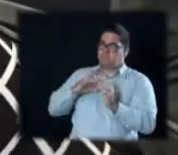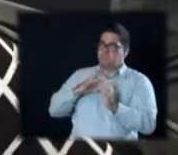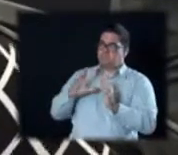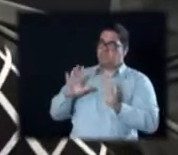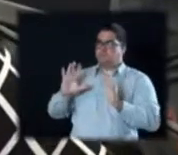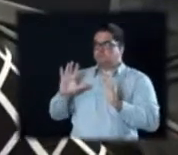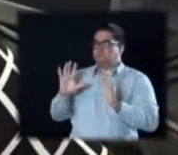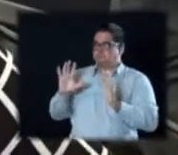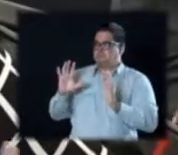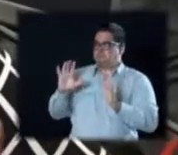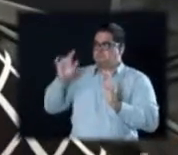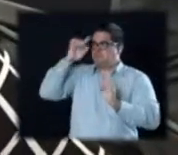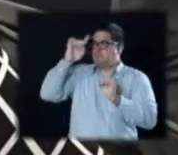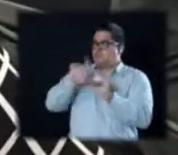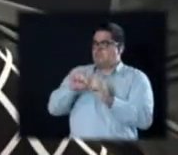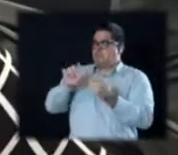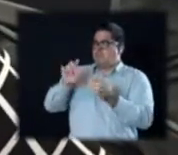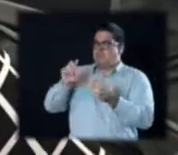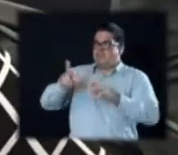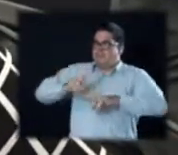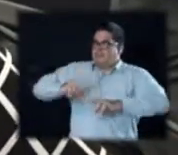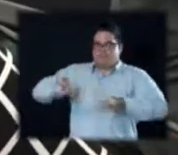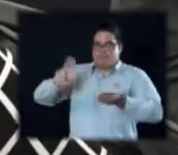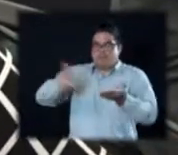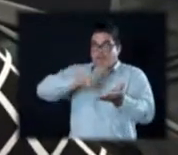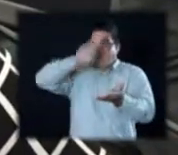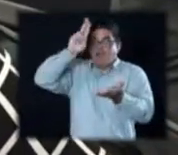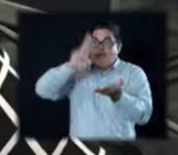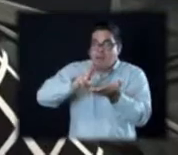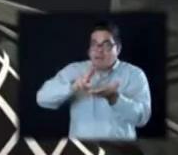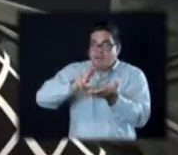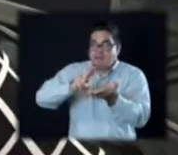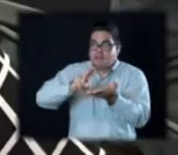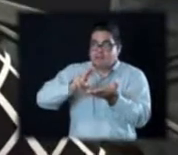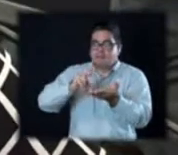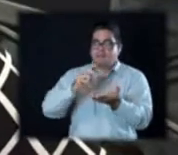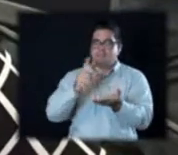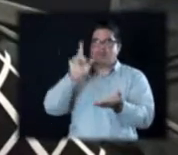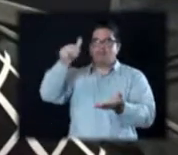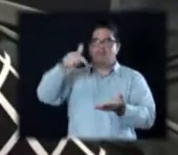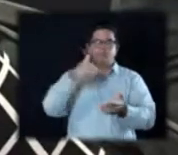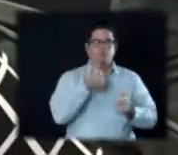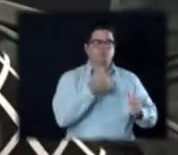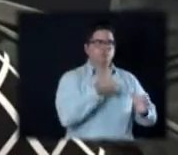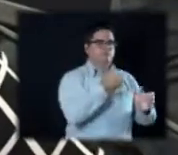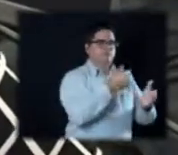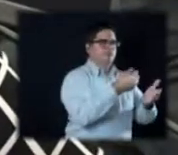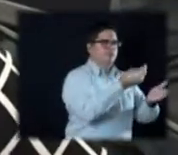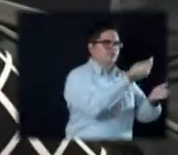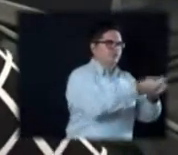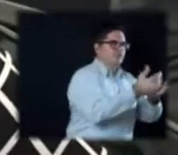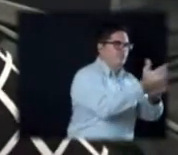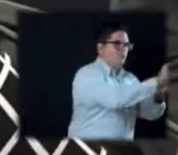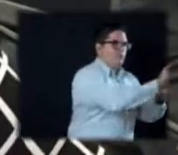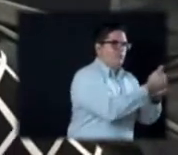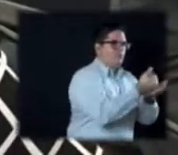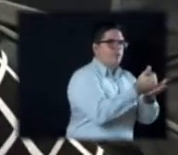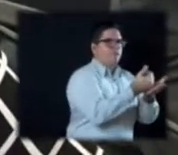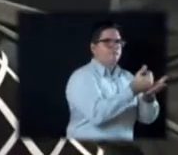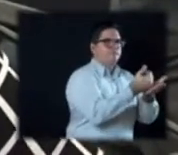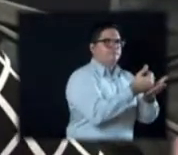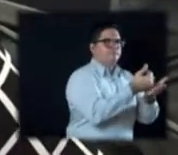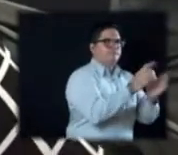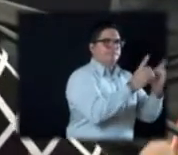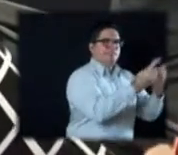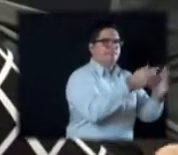El acuerdo estaba a punto de firmarse, pero entonces yo estaba saliendo de tesorería, Juan estaba entrando en tesorería, así que Juan era